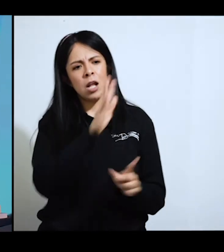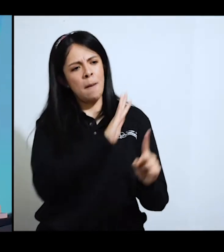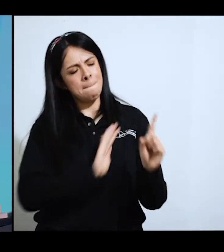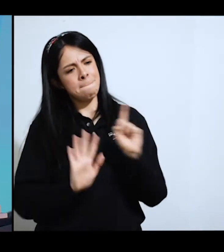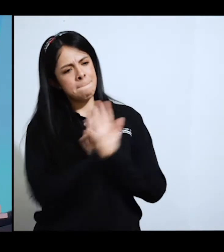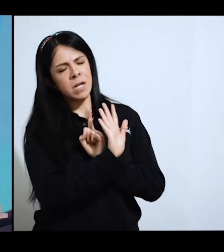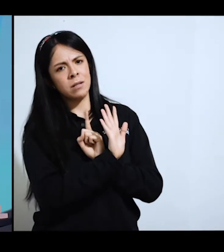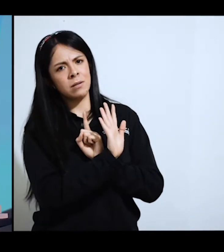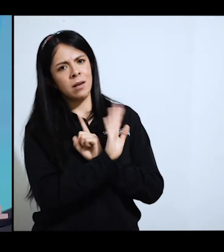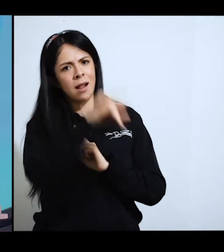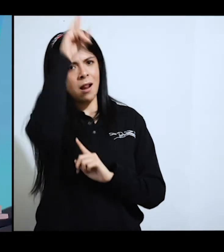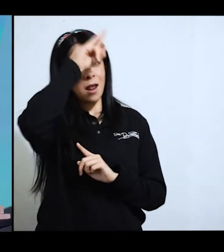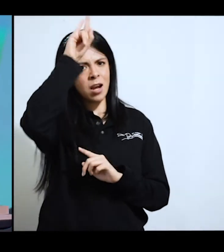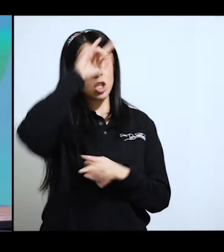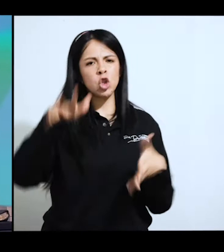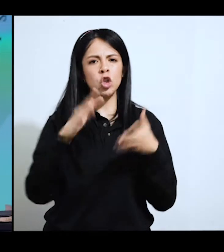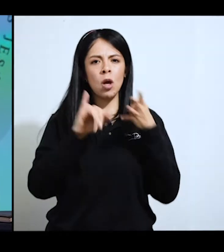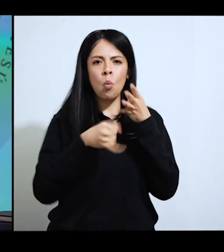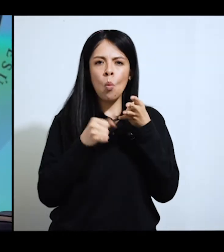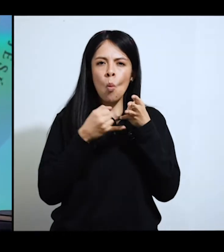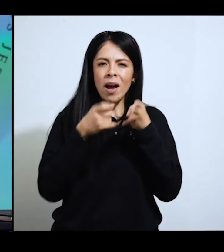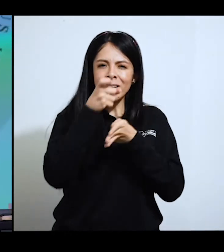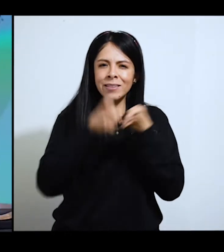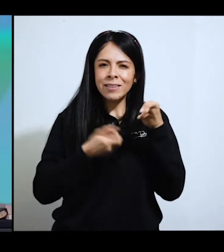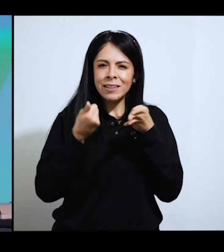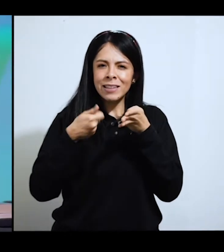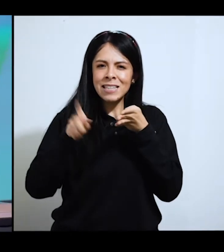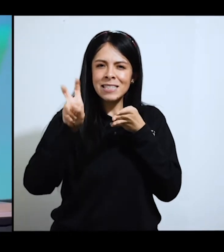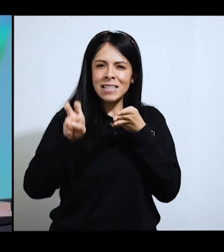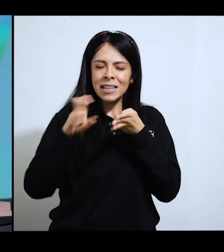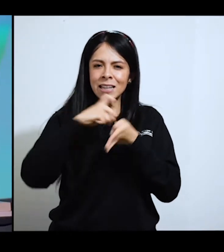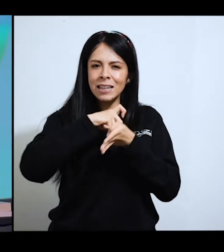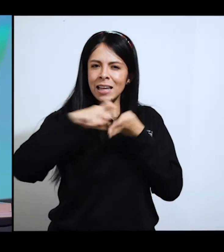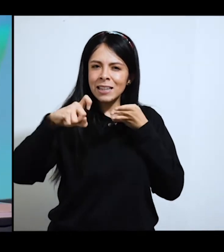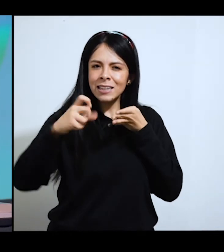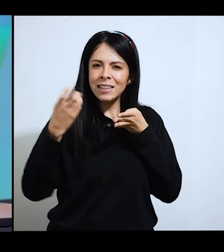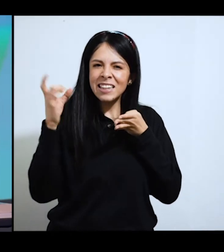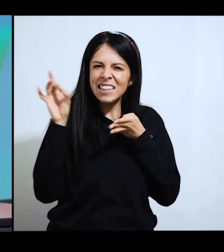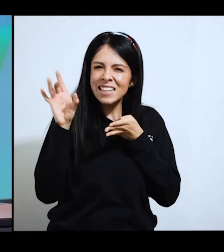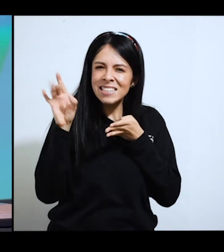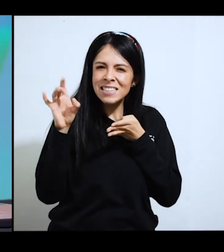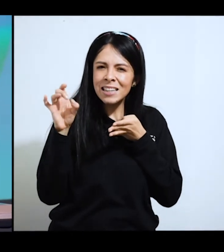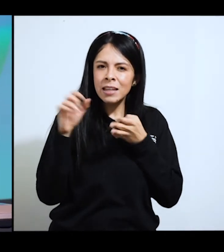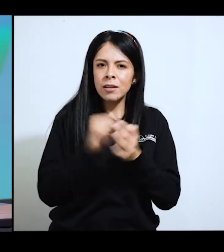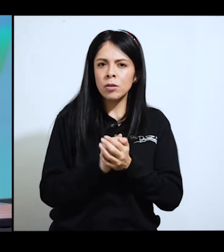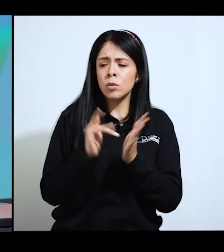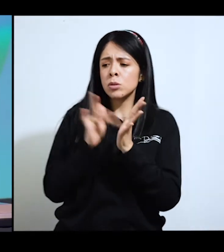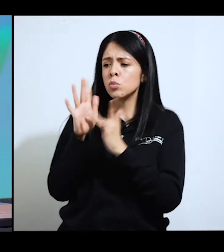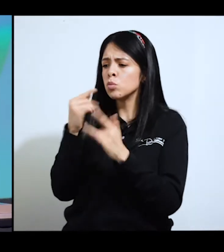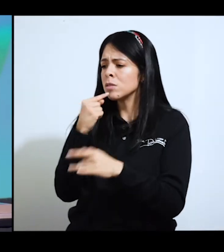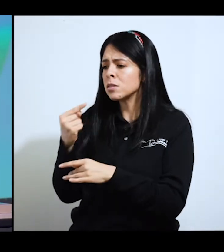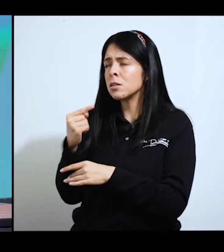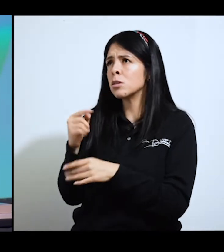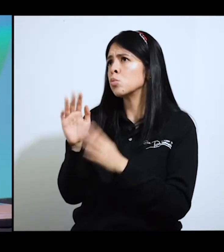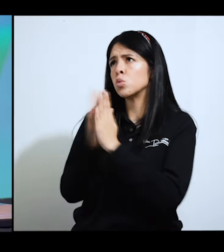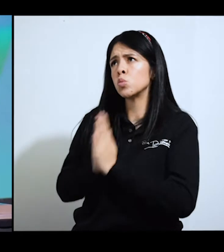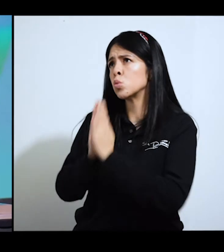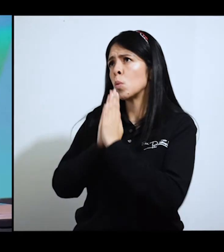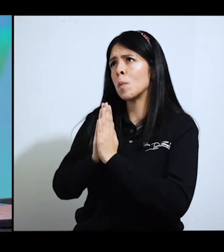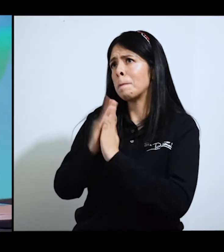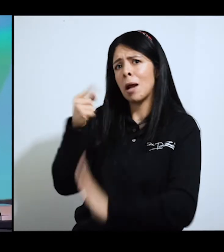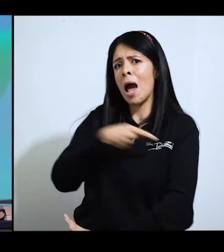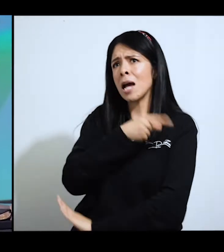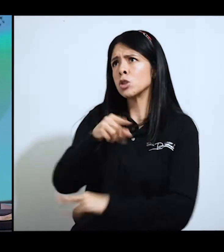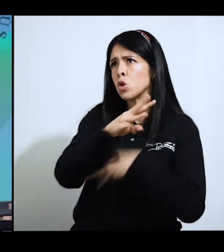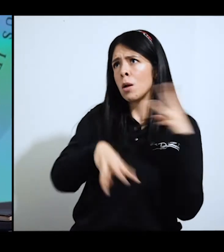Juan 17:15. En su oración él dice: no te pido que los quites del mundo, sino